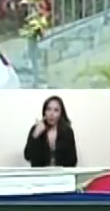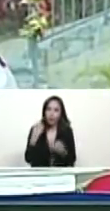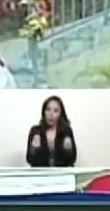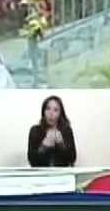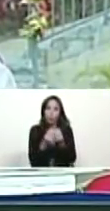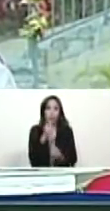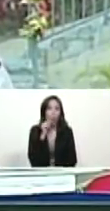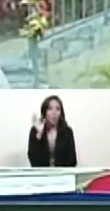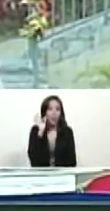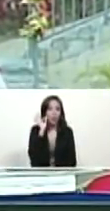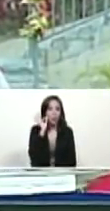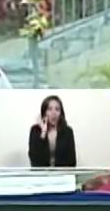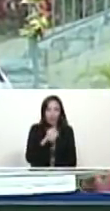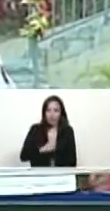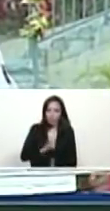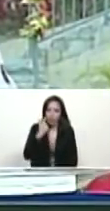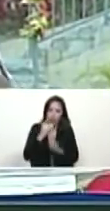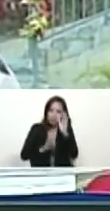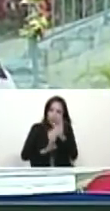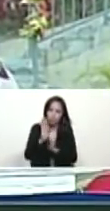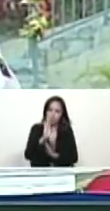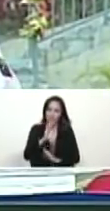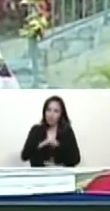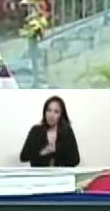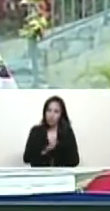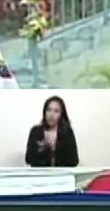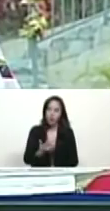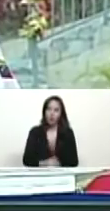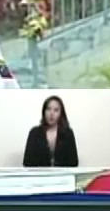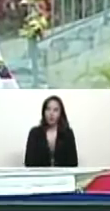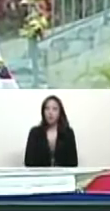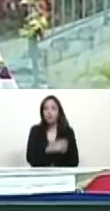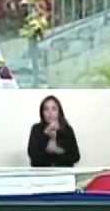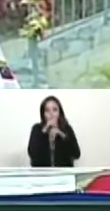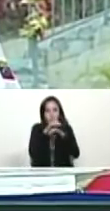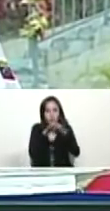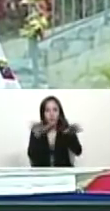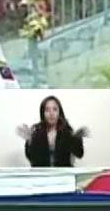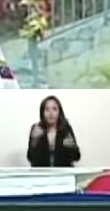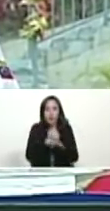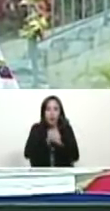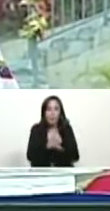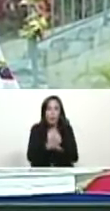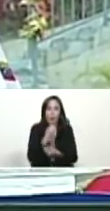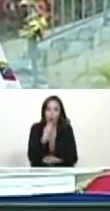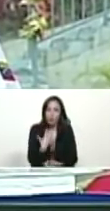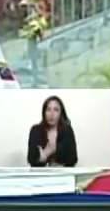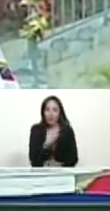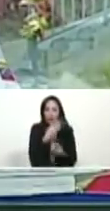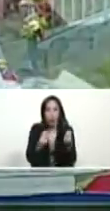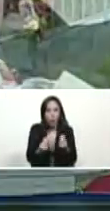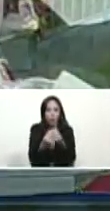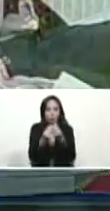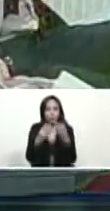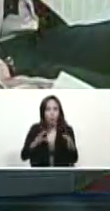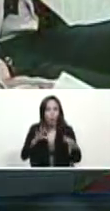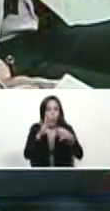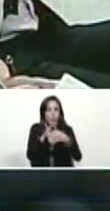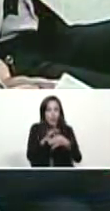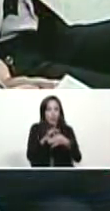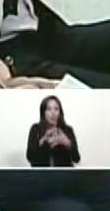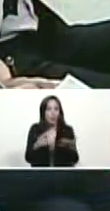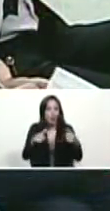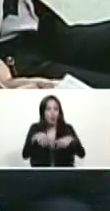juntas podemos avanzar. Ese es mi mensaje de Navidad. Avanzar juntos, unidos,